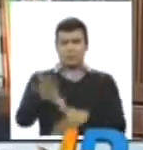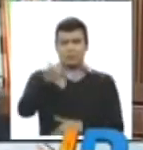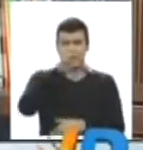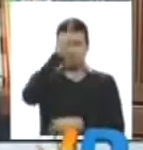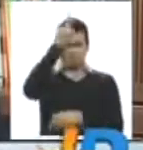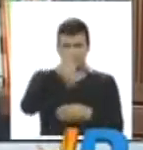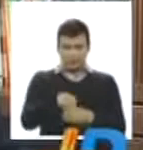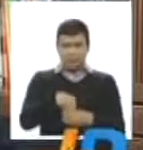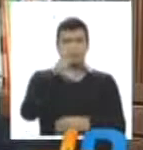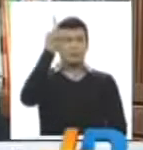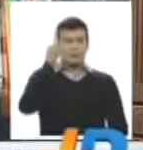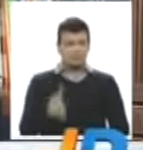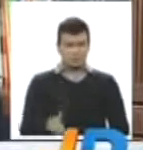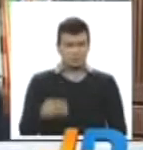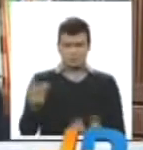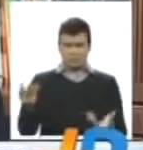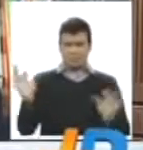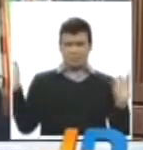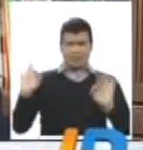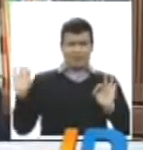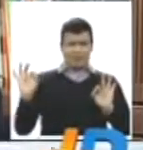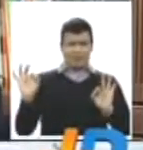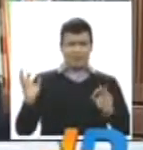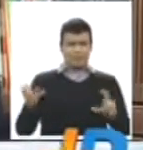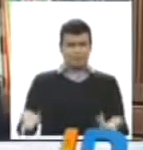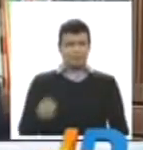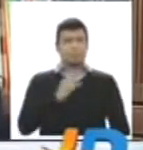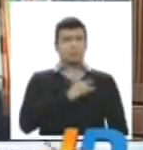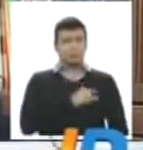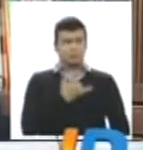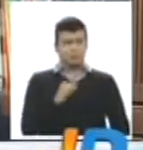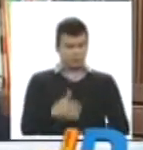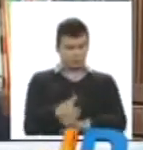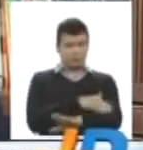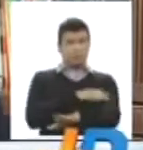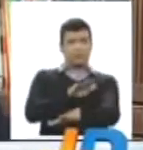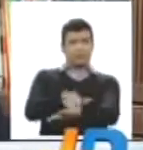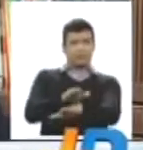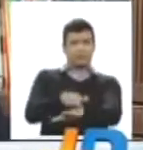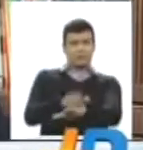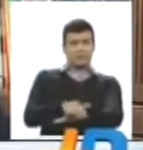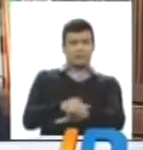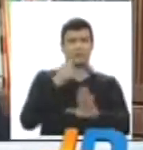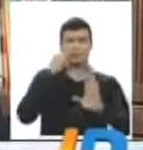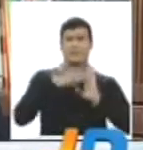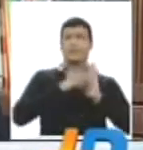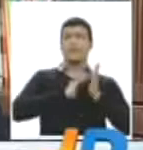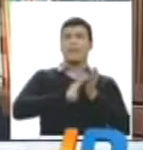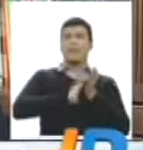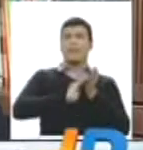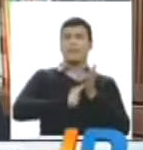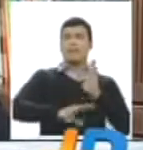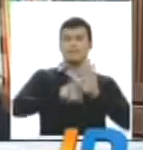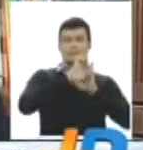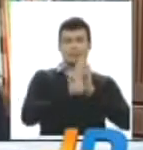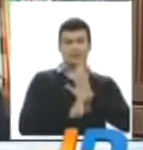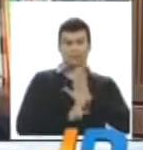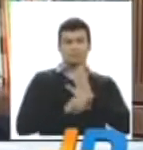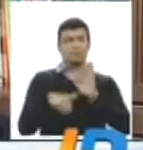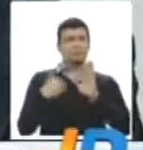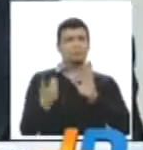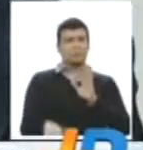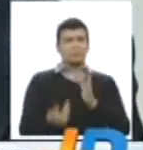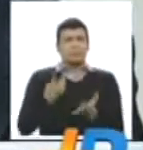esa decisión, no existía. Es decir, la universidad se le había ratificado su reforma estatutaria, con base a eso